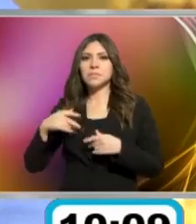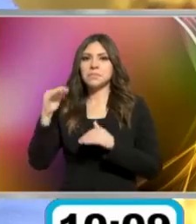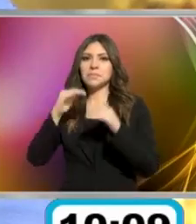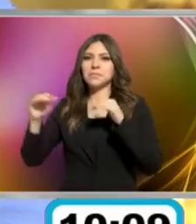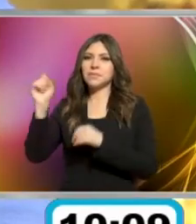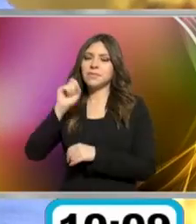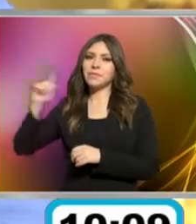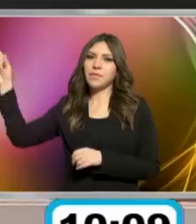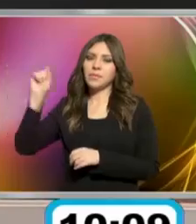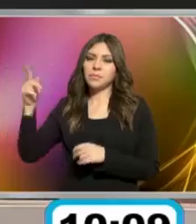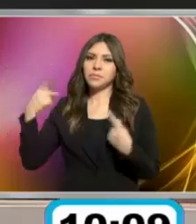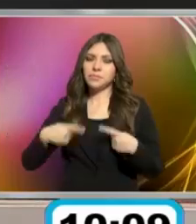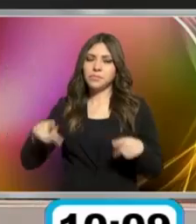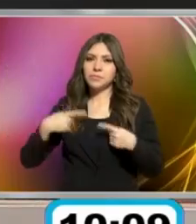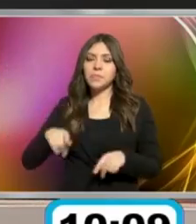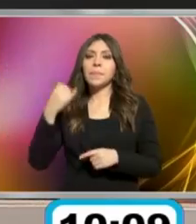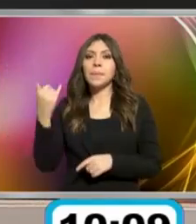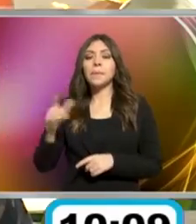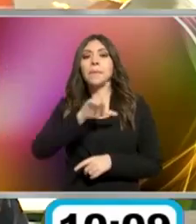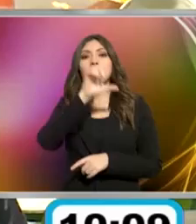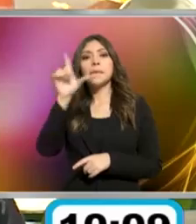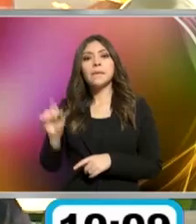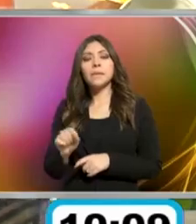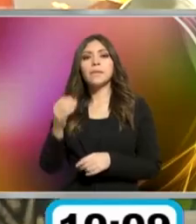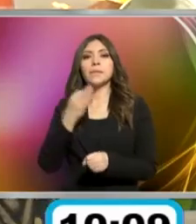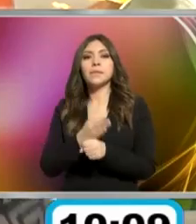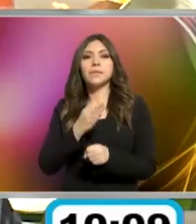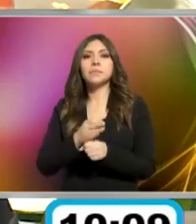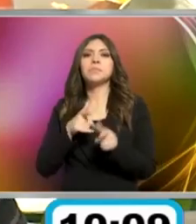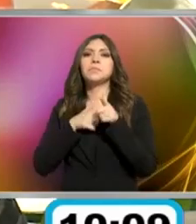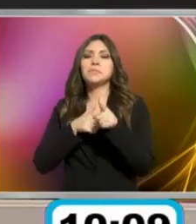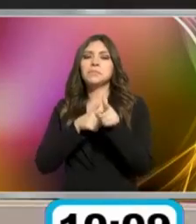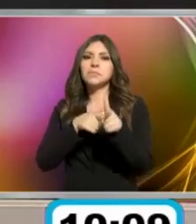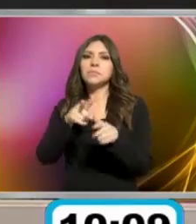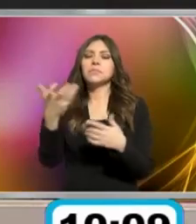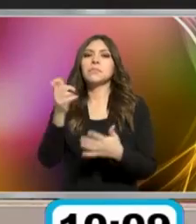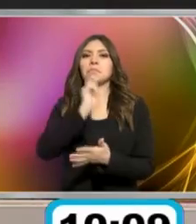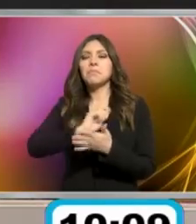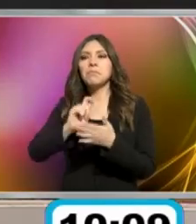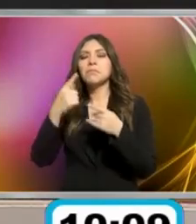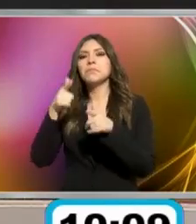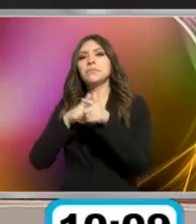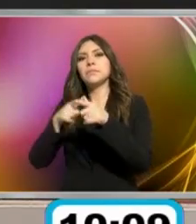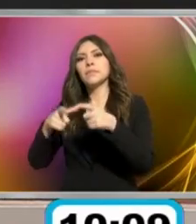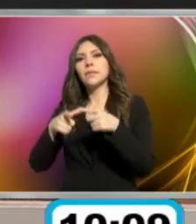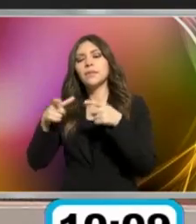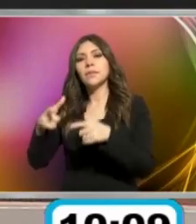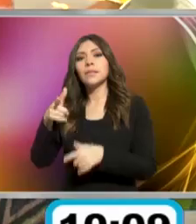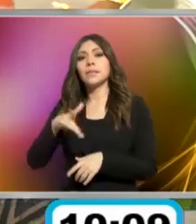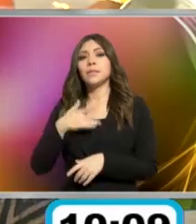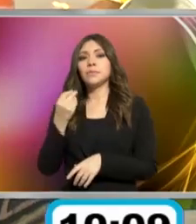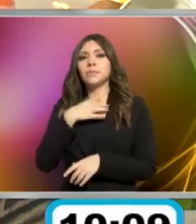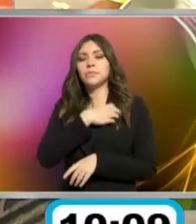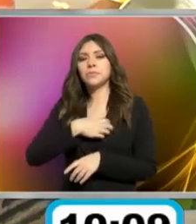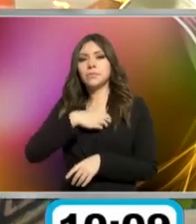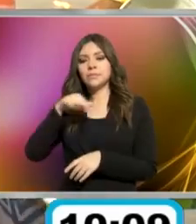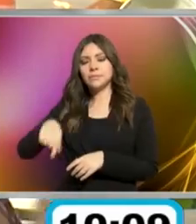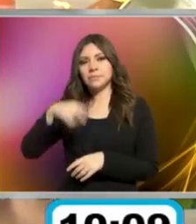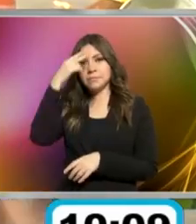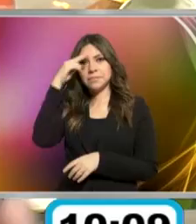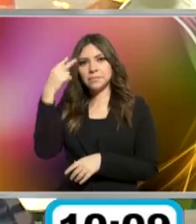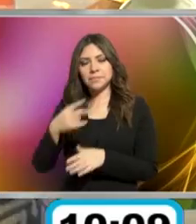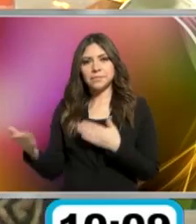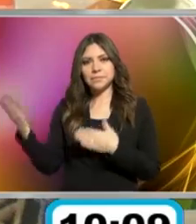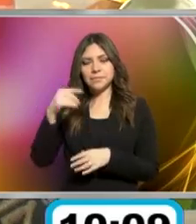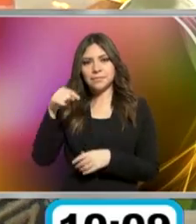Y bueno, ahora seguimos con la edición del disco, el Sí. lanzamiento y muy contentos estuvimos esta semana de gira en el país y un